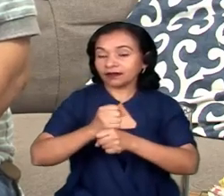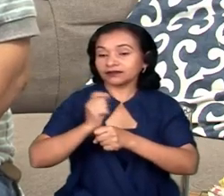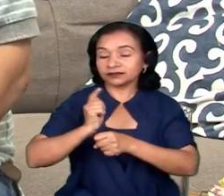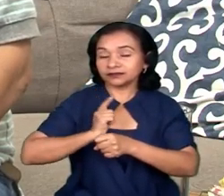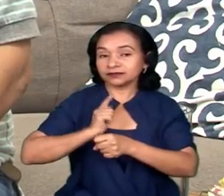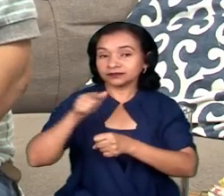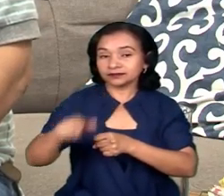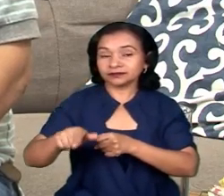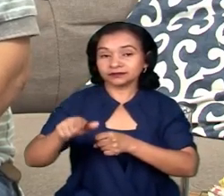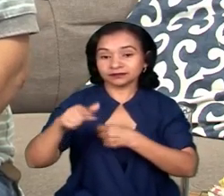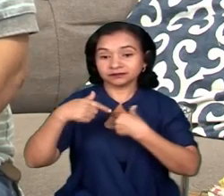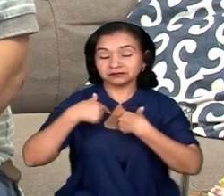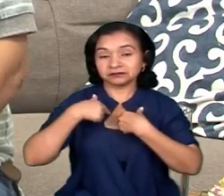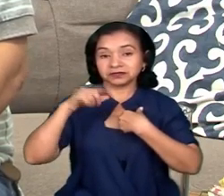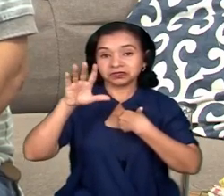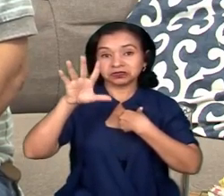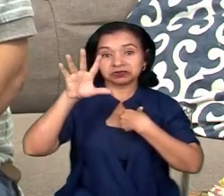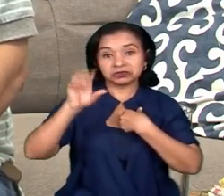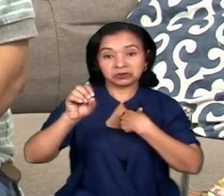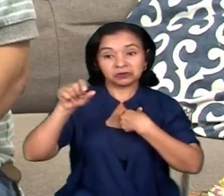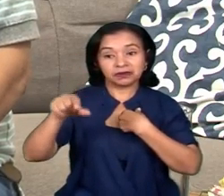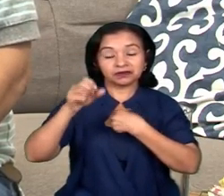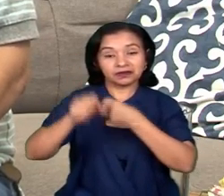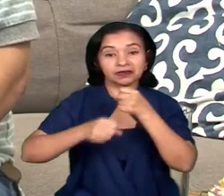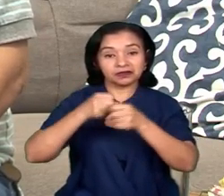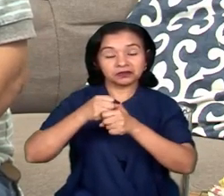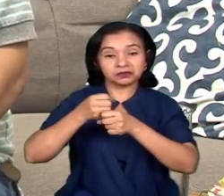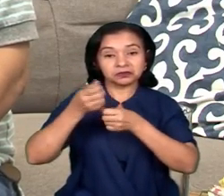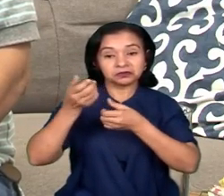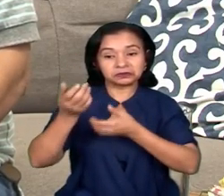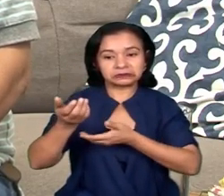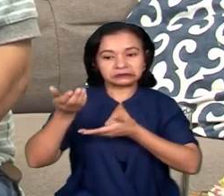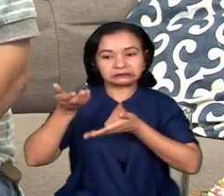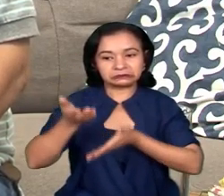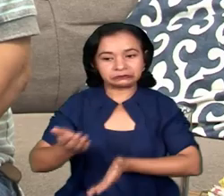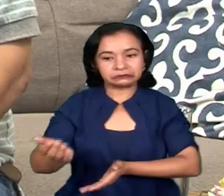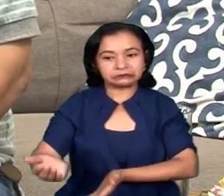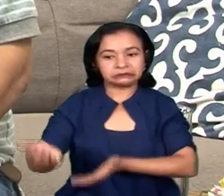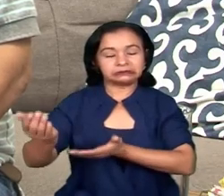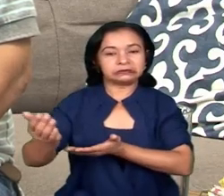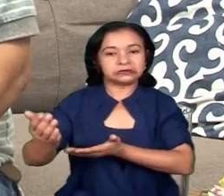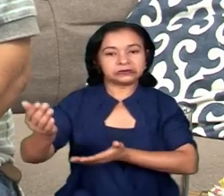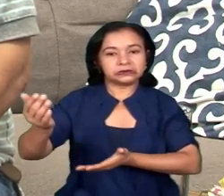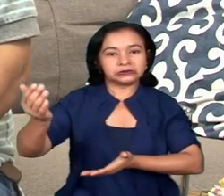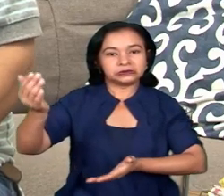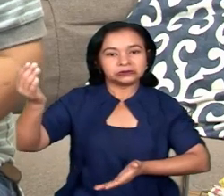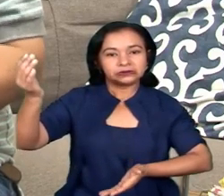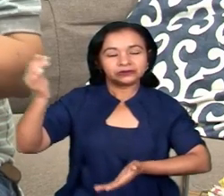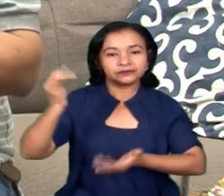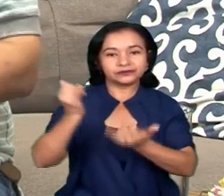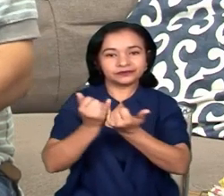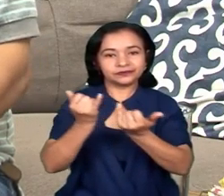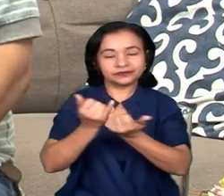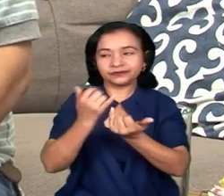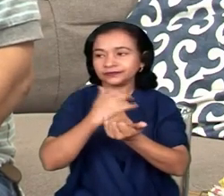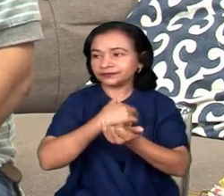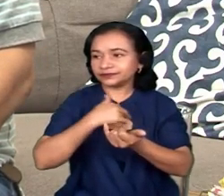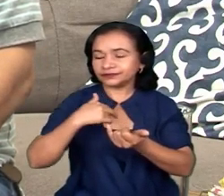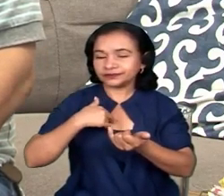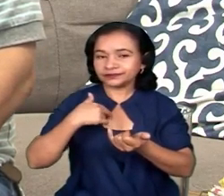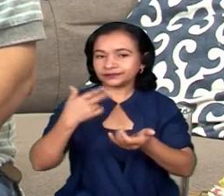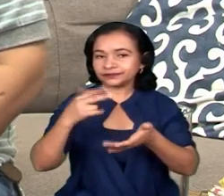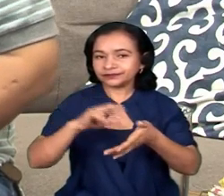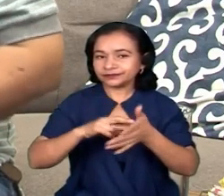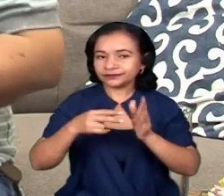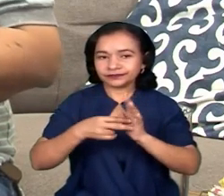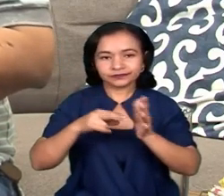ahí en el mercado. Yo crecí y nací casi en el oriental, ¿me entiendes? Y eso ha sido una